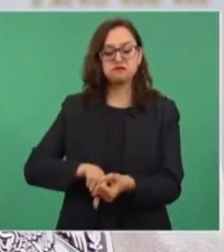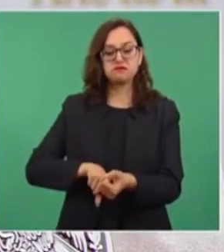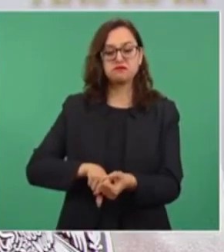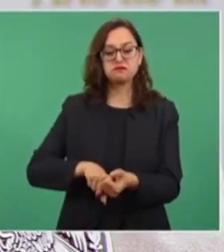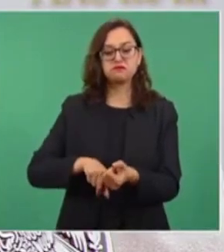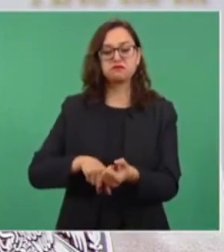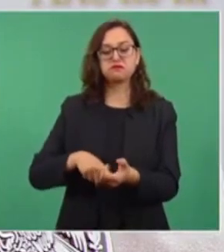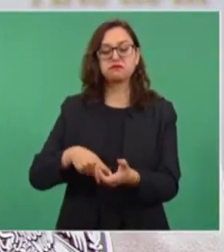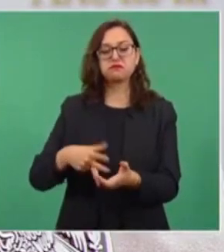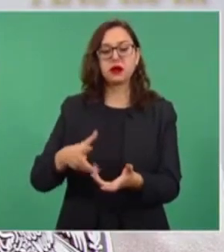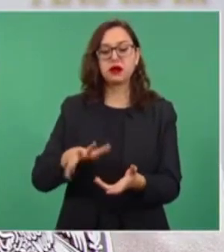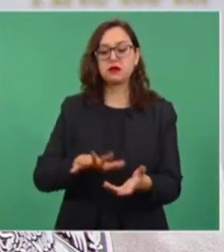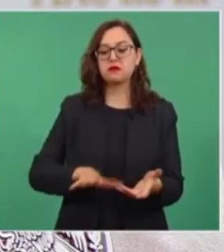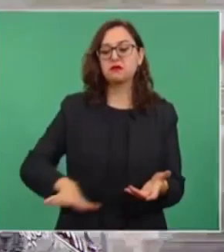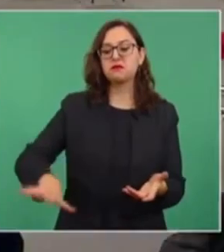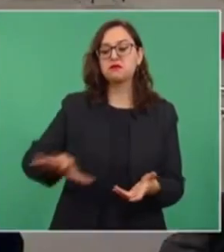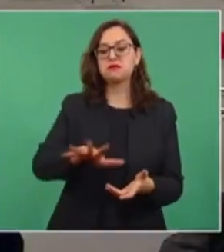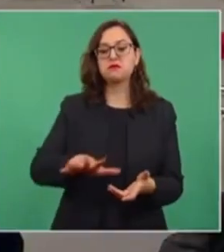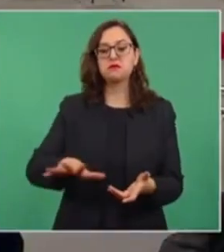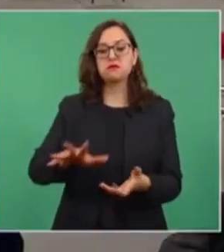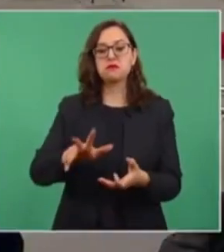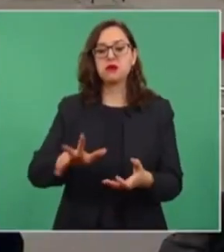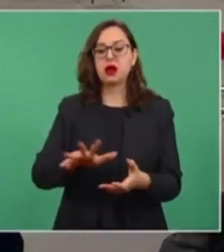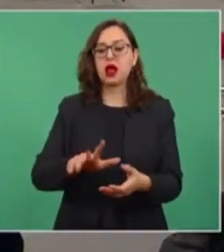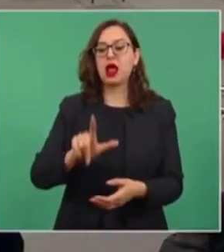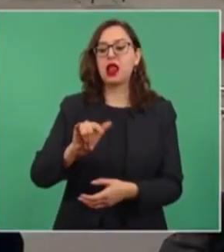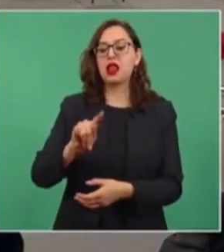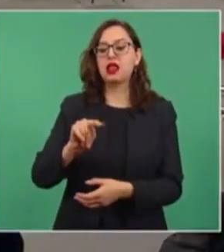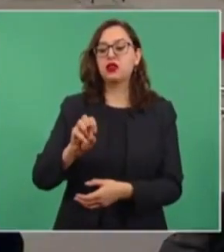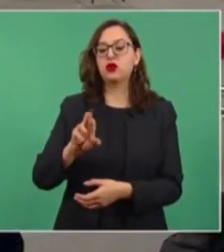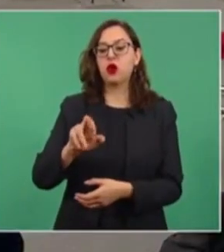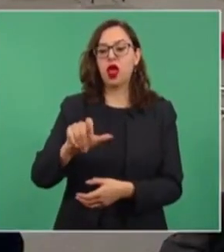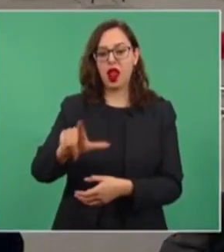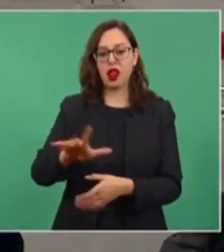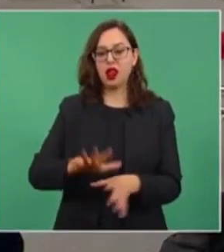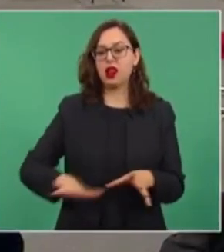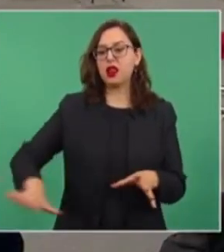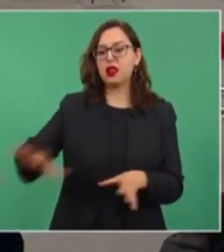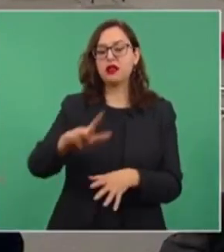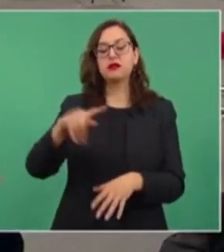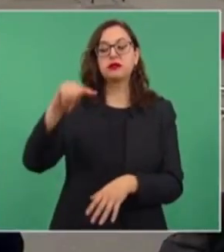principales yacimientos del litoral de Tabasco.